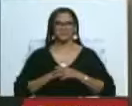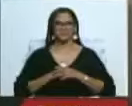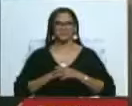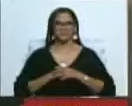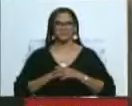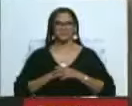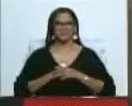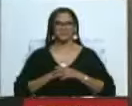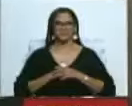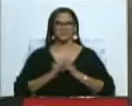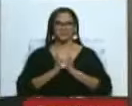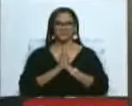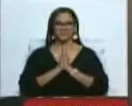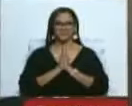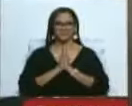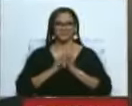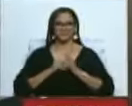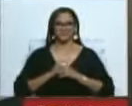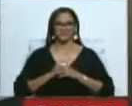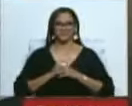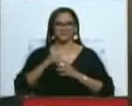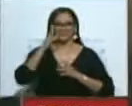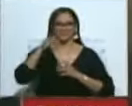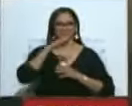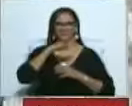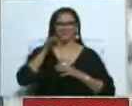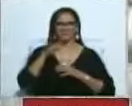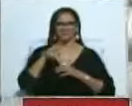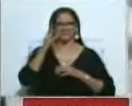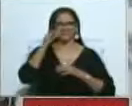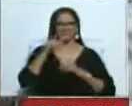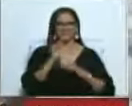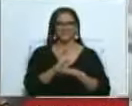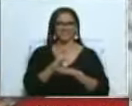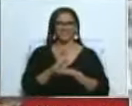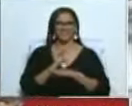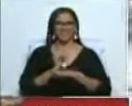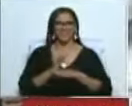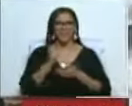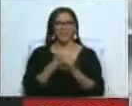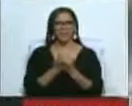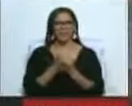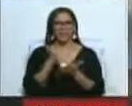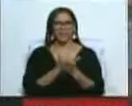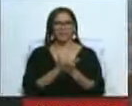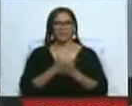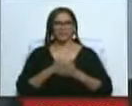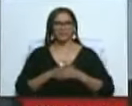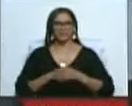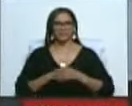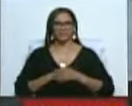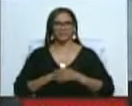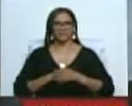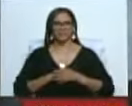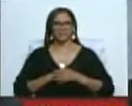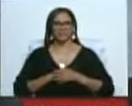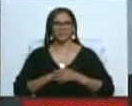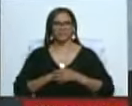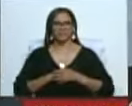bendición. Dios me la bendiga, Dios me la cuide, Dios me la protege. Dile amén. ¿Qué se dice? ¿Qué se dice?